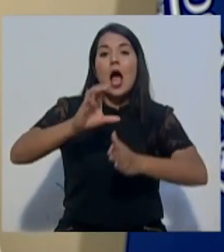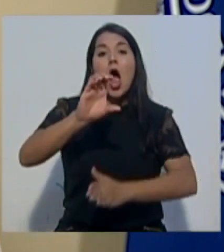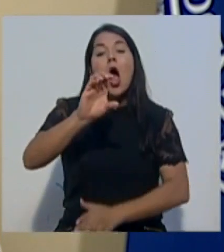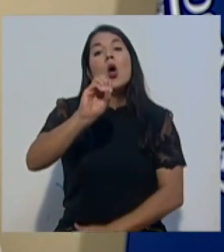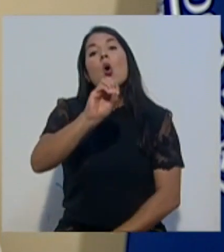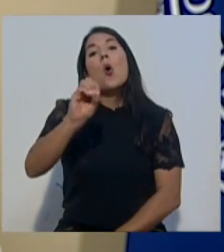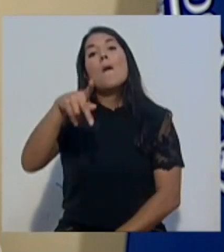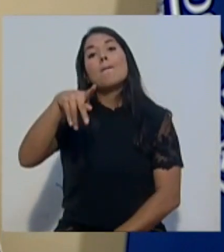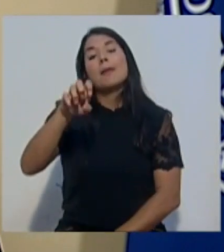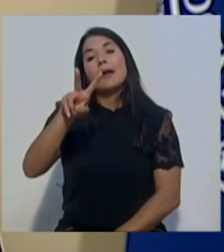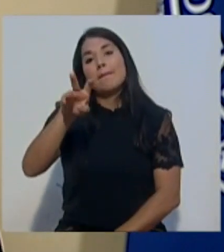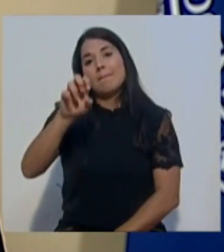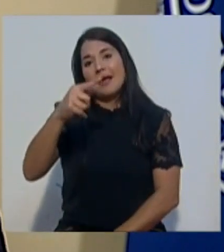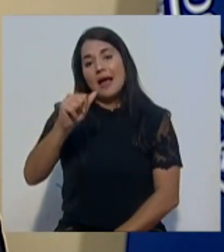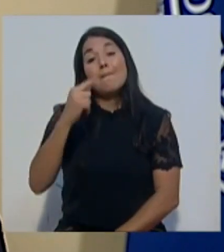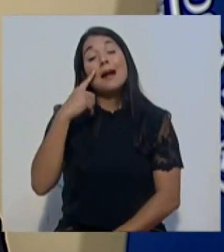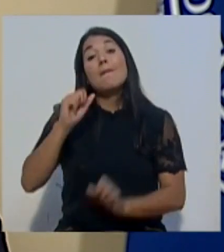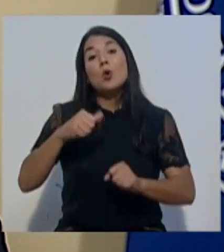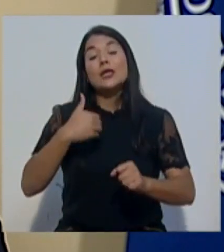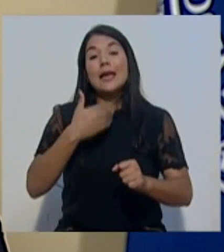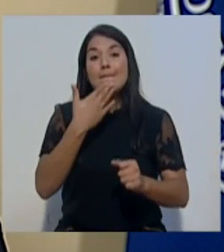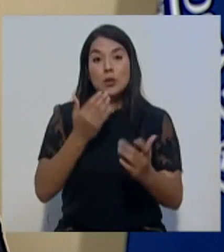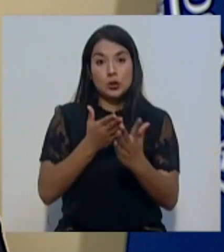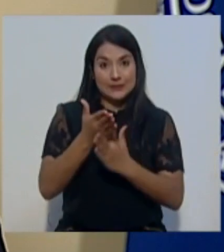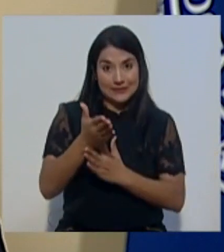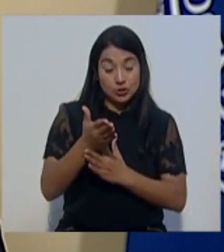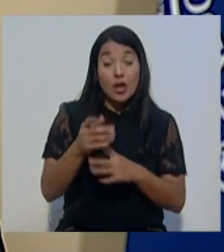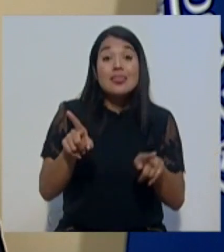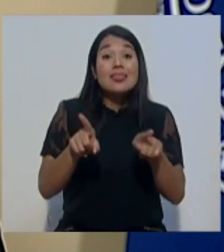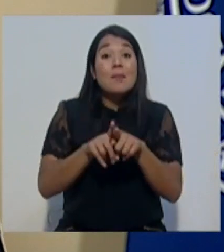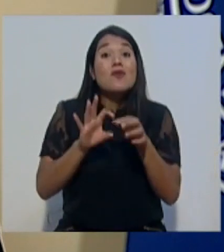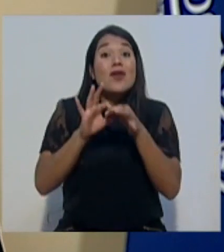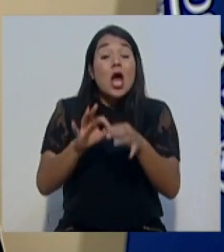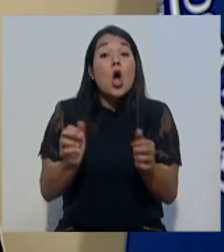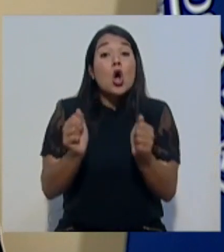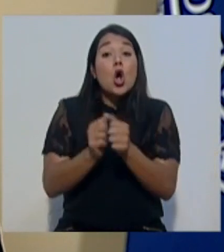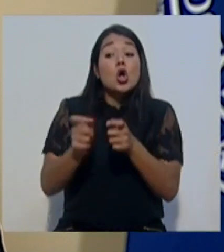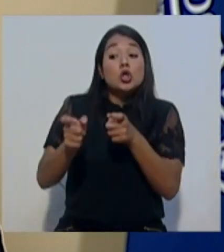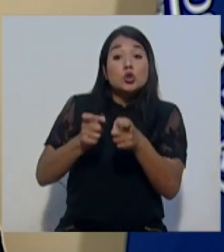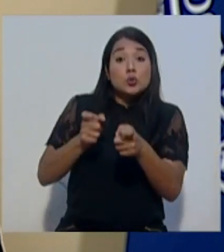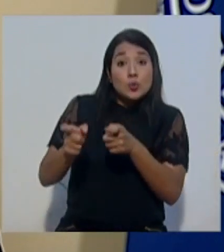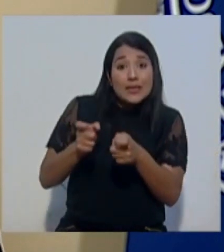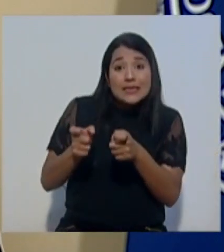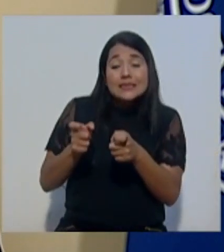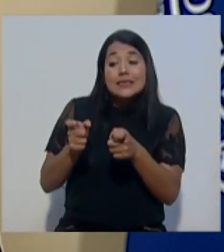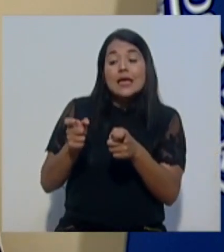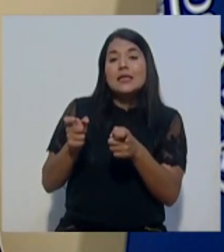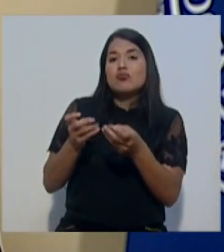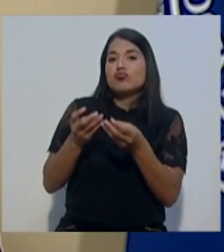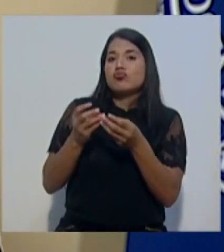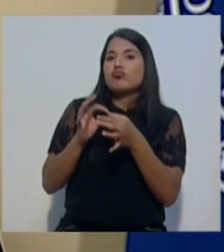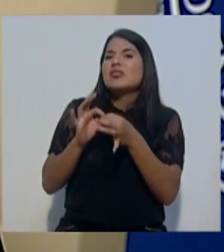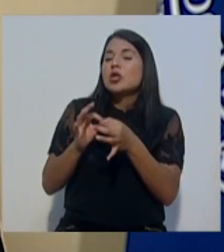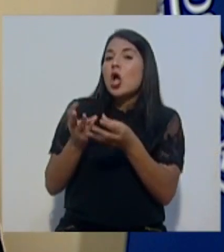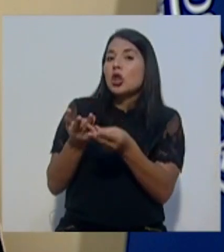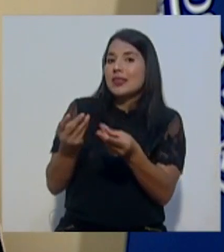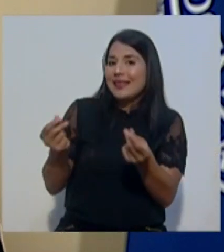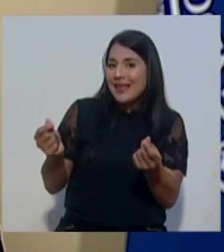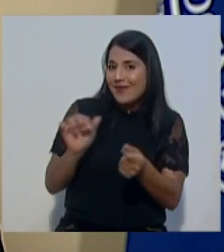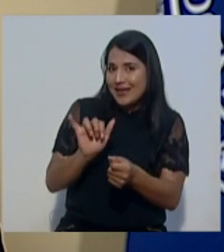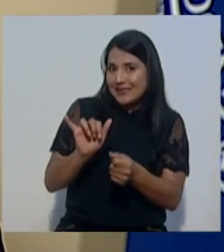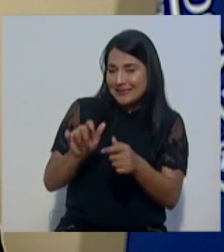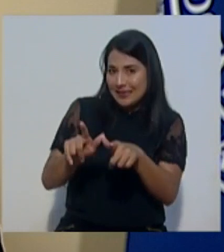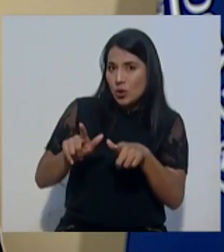generar un mejor acceso. Tiene que ver con el manejo y la tenencia de la tierra en este lugar.